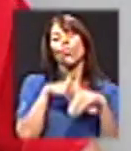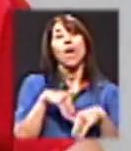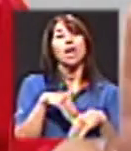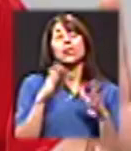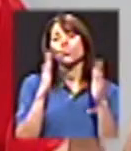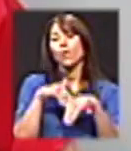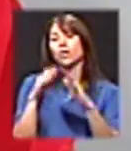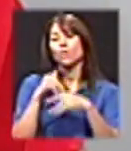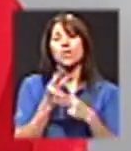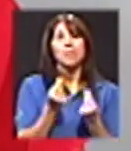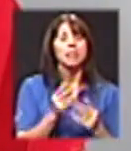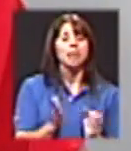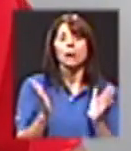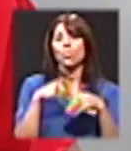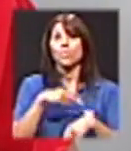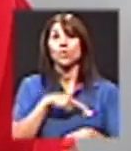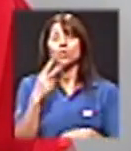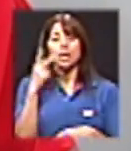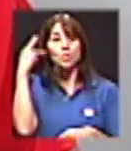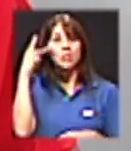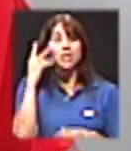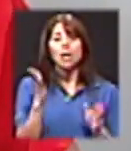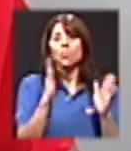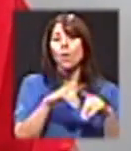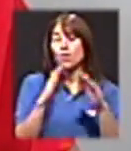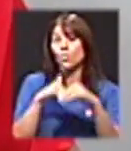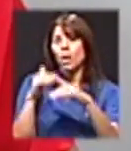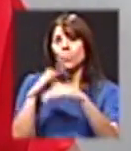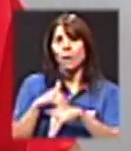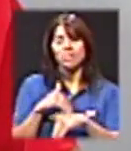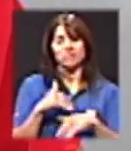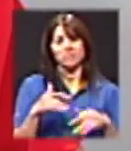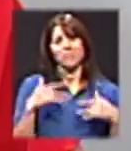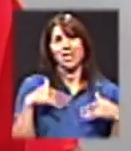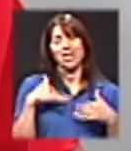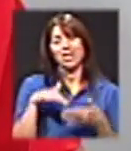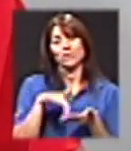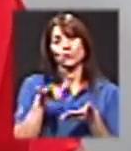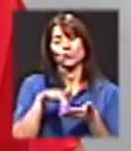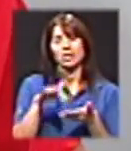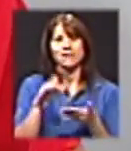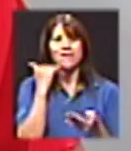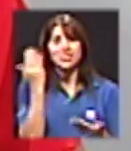política, no se hace porque no, por lo que sea. O sea, las excusas son facilísimas.